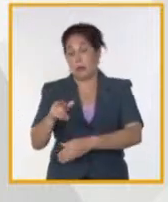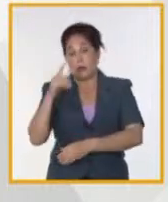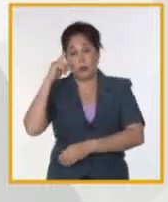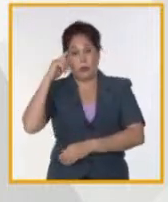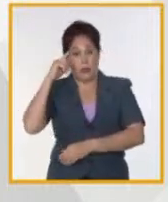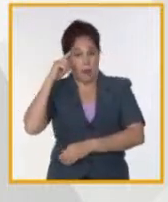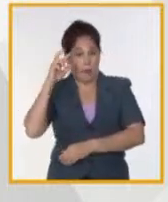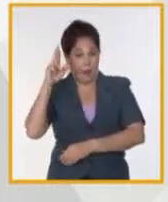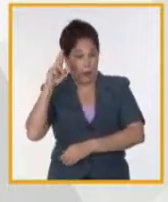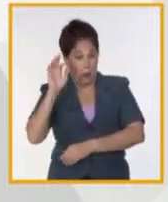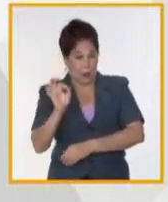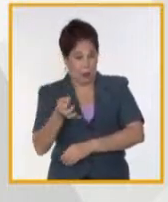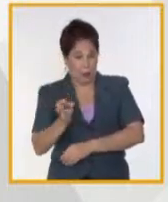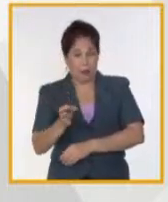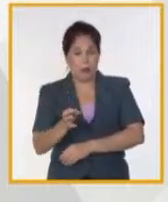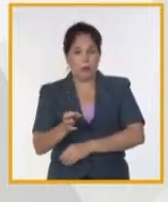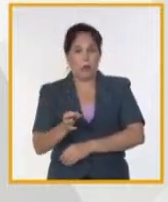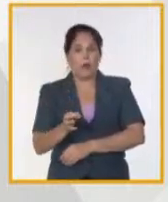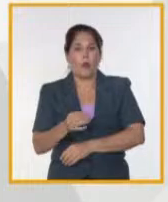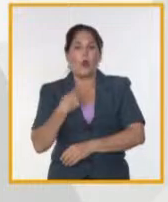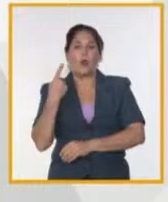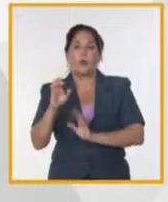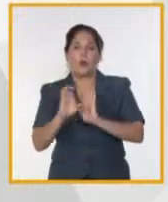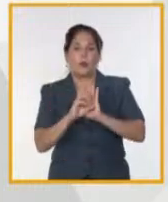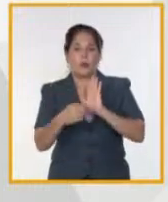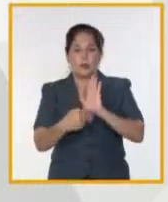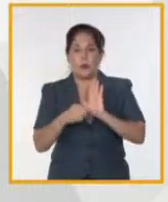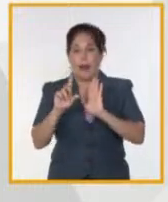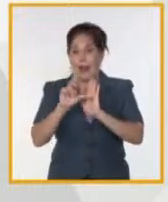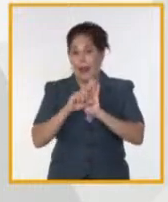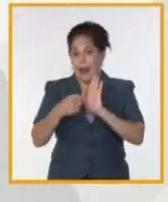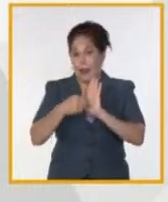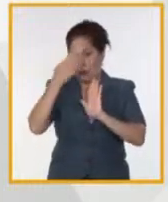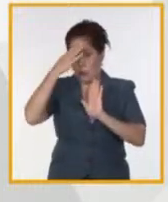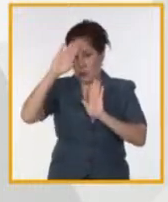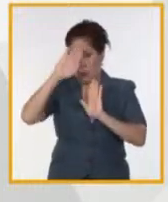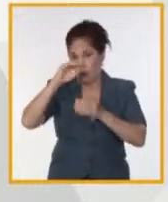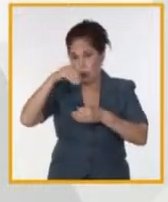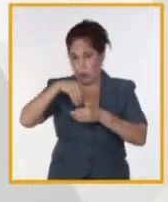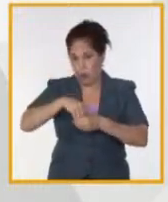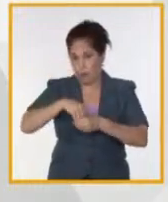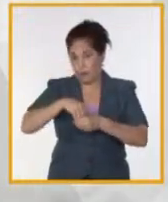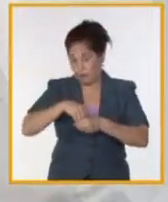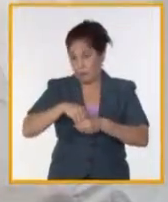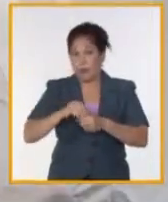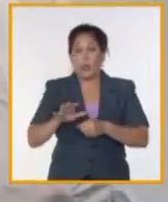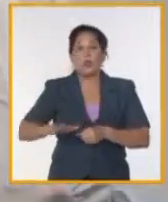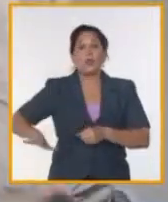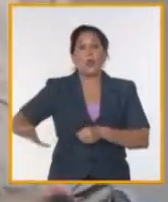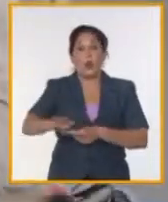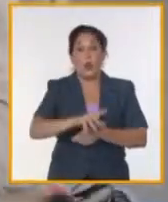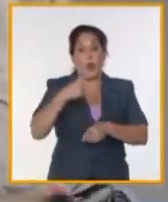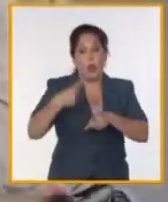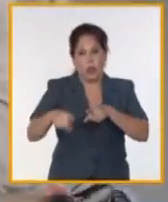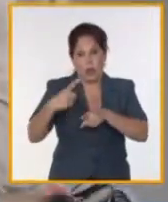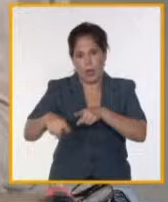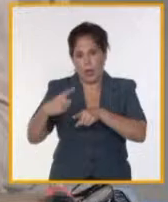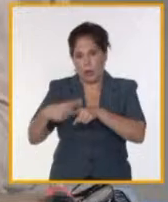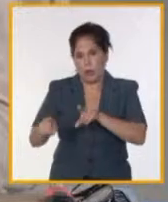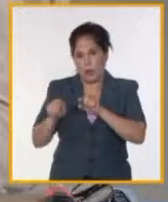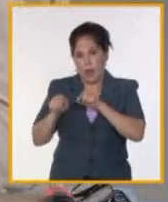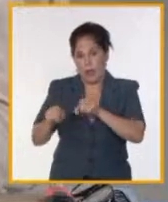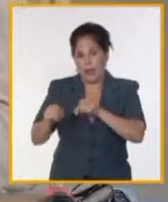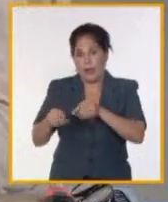recuerde que según nuestra Constitución y las leyes cubanas, incluyendo la ley de minas, todos los recursos minerales que aparecen en el